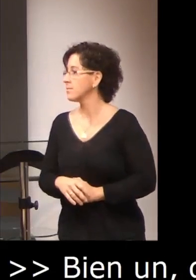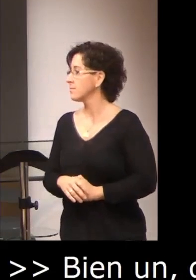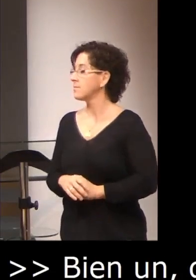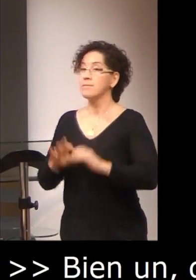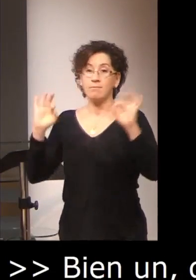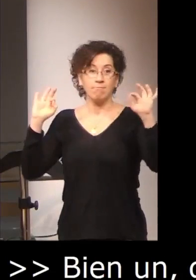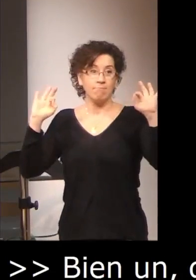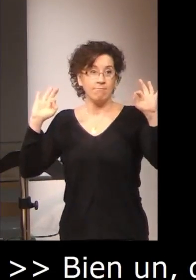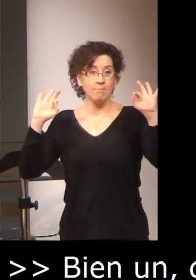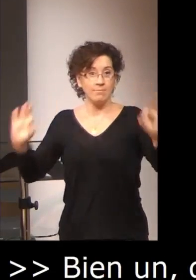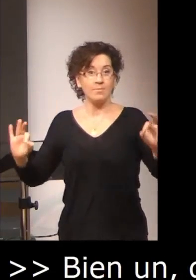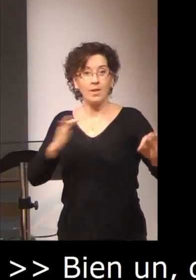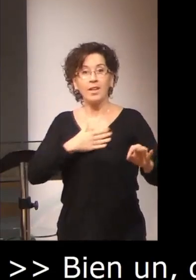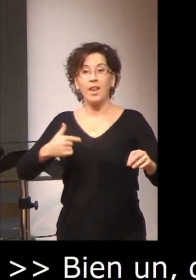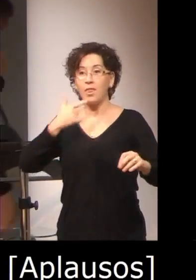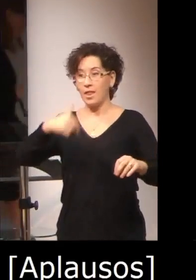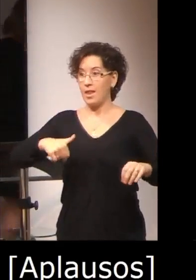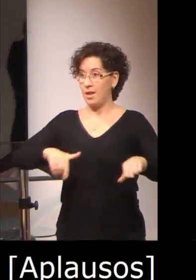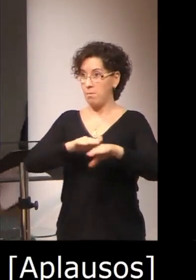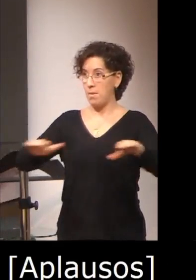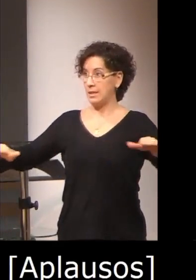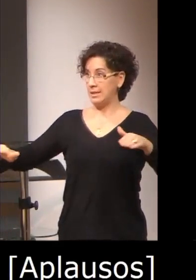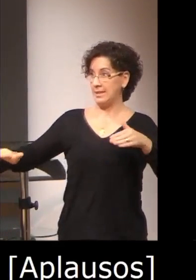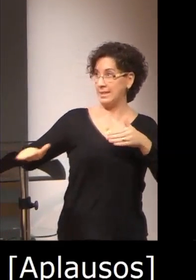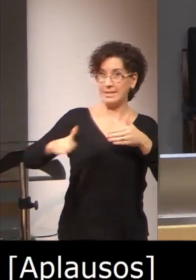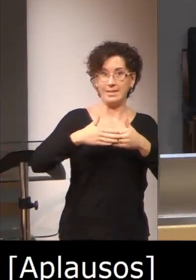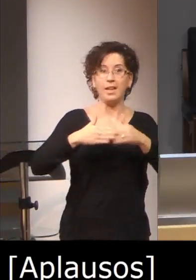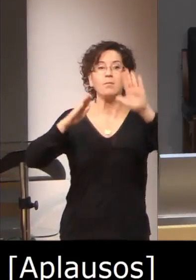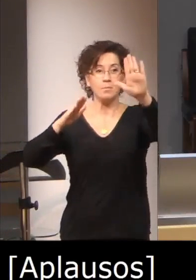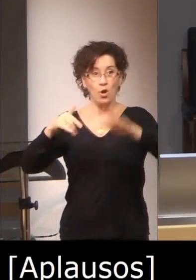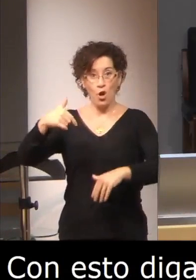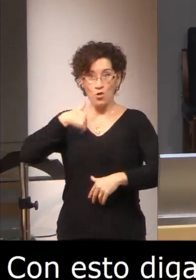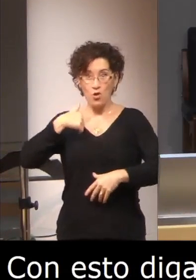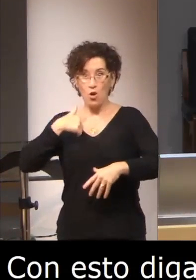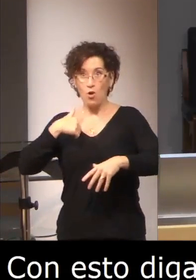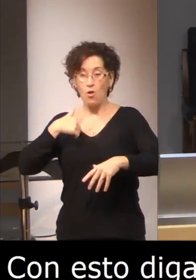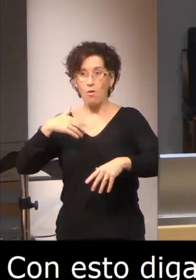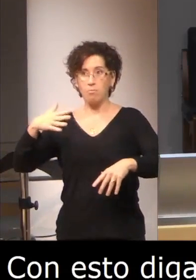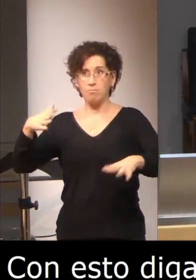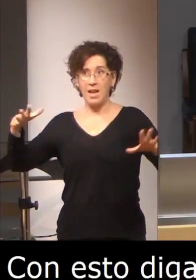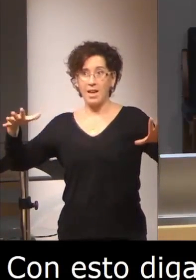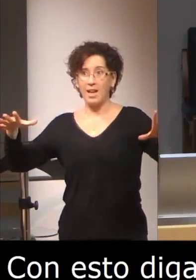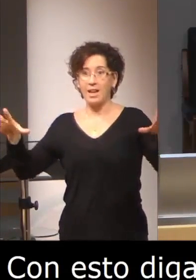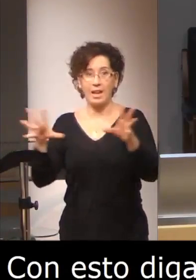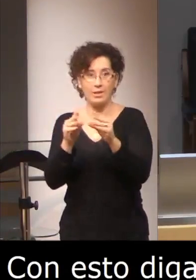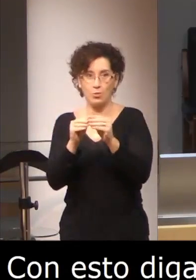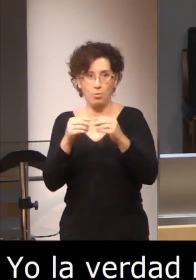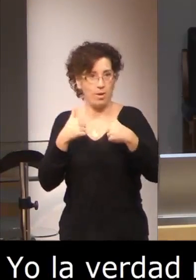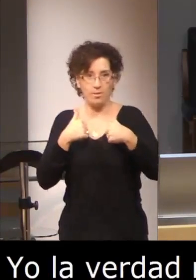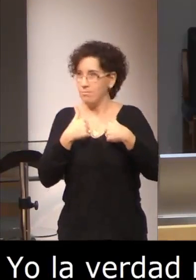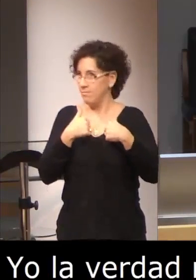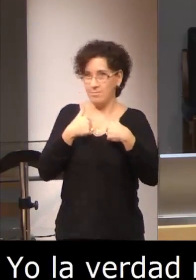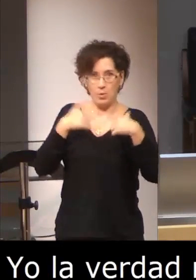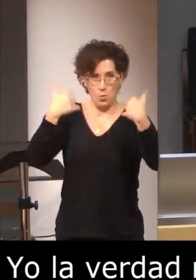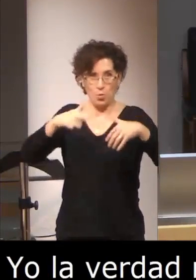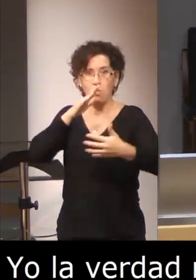Bien, con esto, digamos, finaliza esta mesa. Yo la verdad es que no me atrevo en absoluto a resumir lo que se ha dicho, porque se han